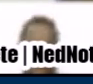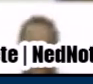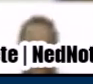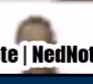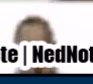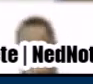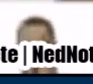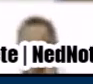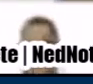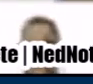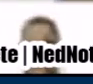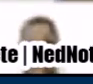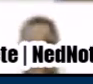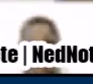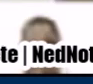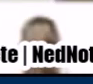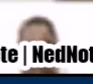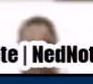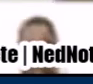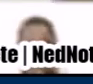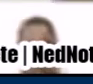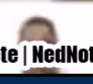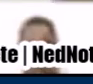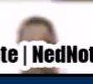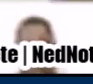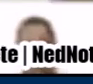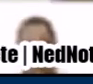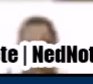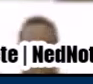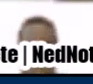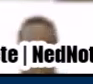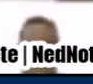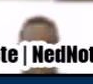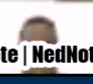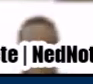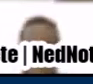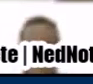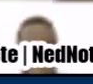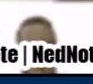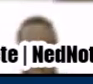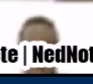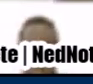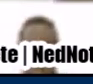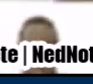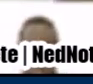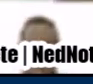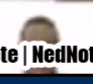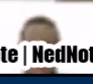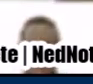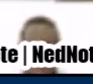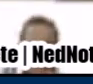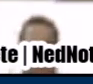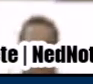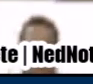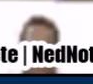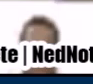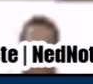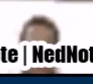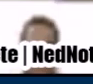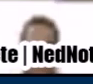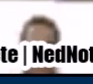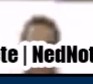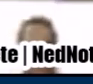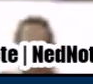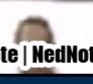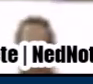claro de las sanciones de cara al respaldo de un gobierno de emergencia nacional, lo que llamaron el framework. Hemos hecho el trabajo en cada una de las áreas para